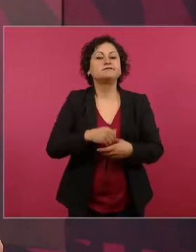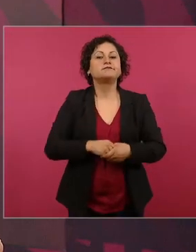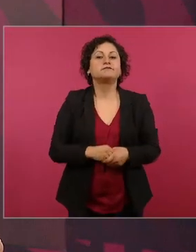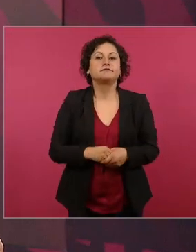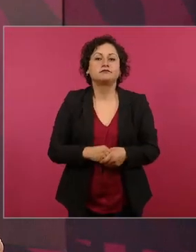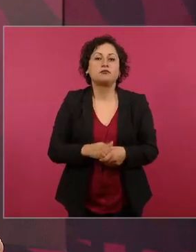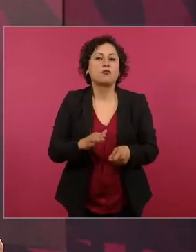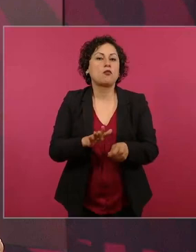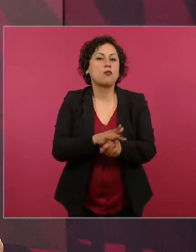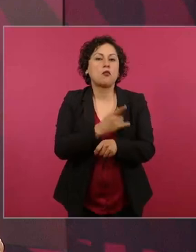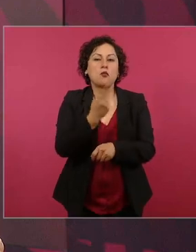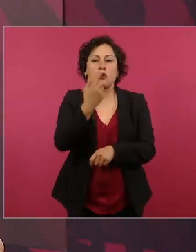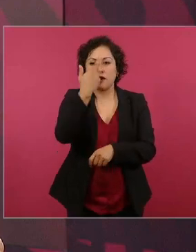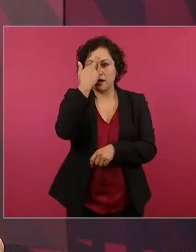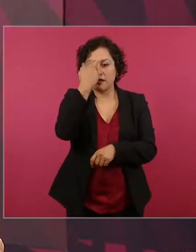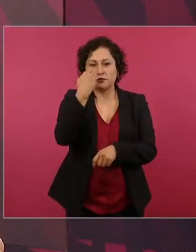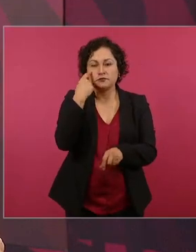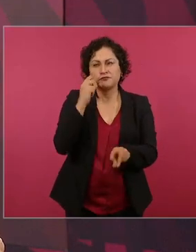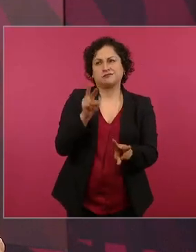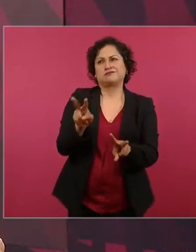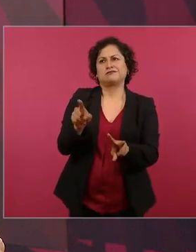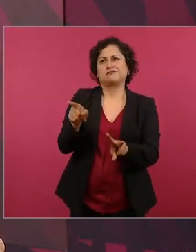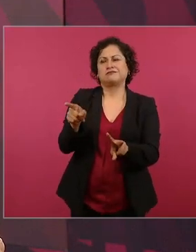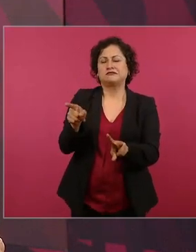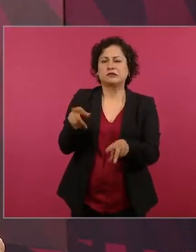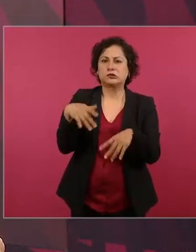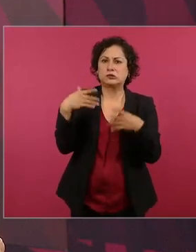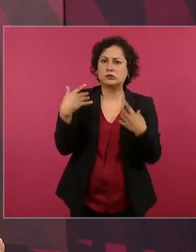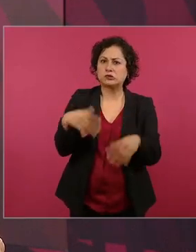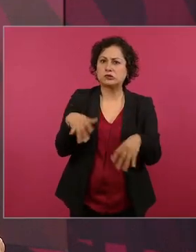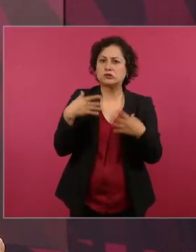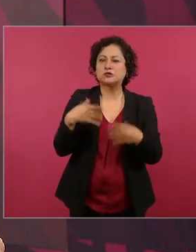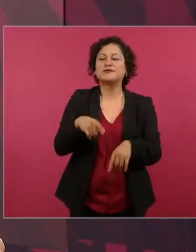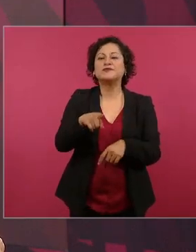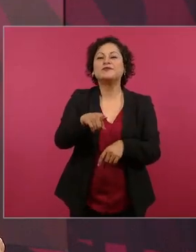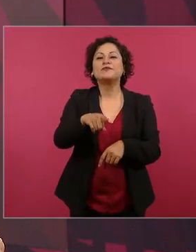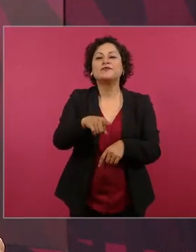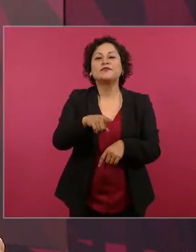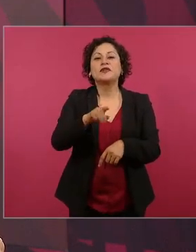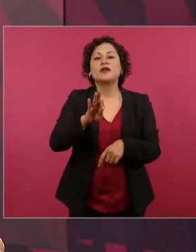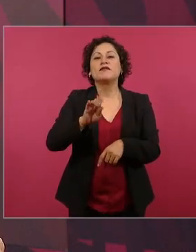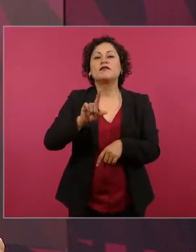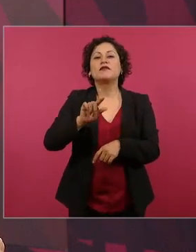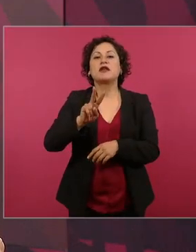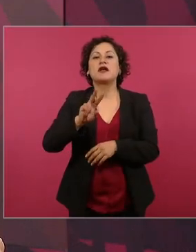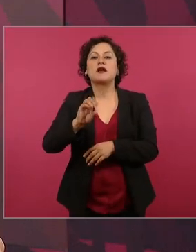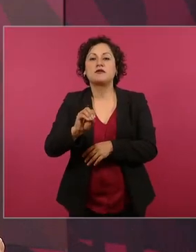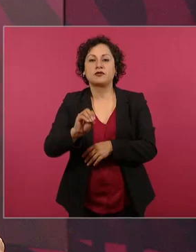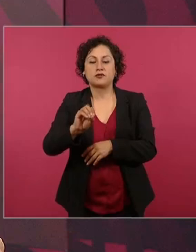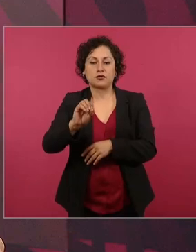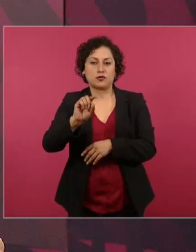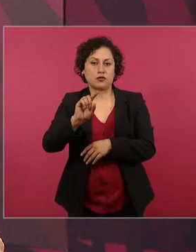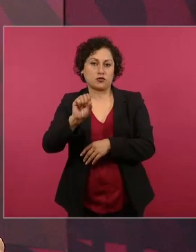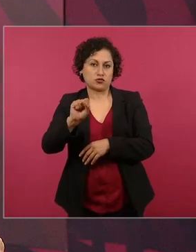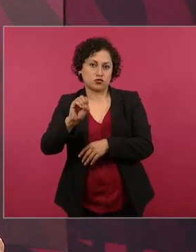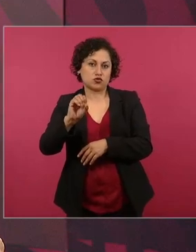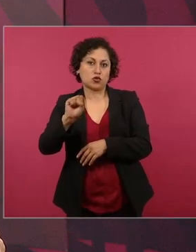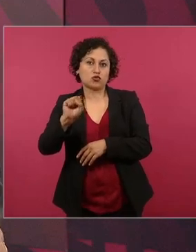por lo prepotente, cuando detienen a Flavio Sosa